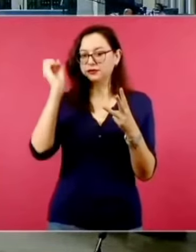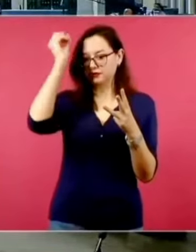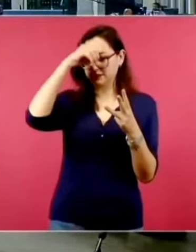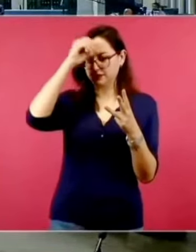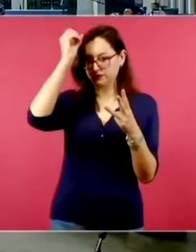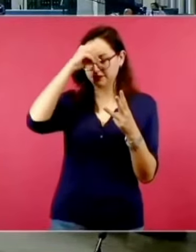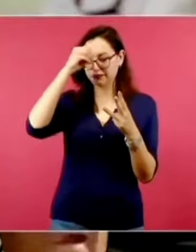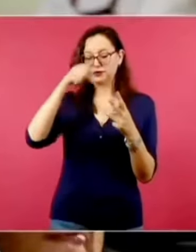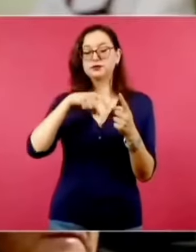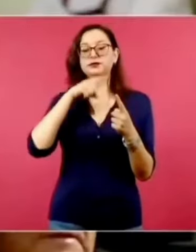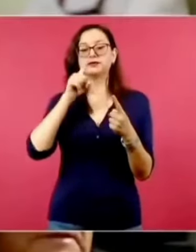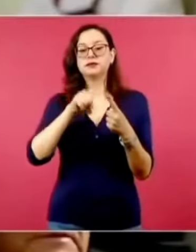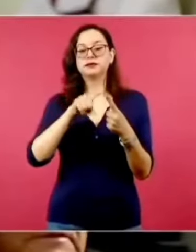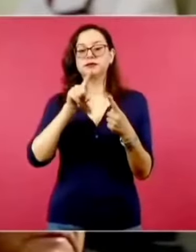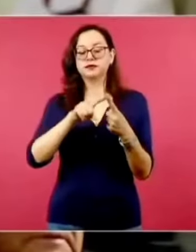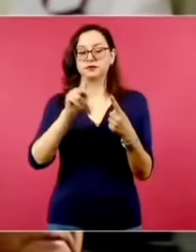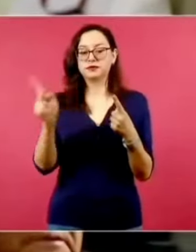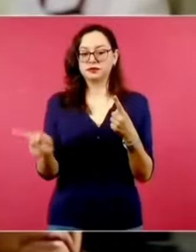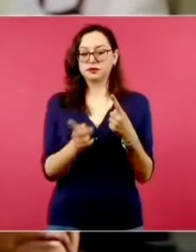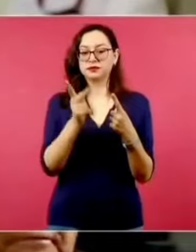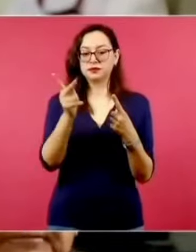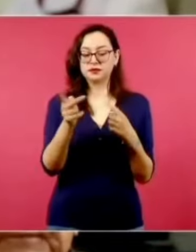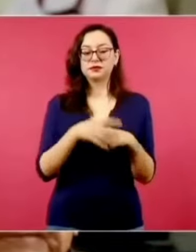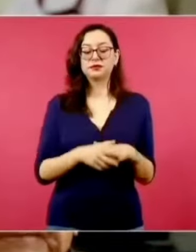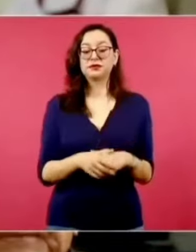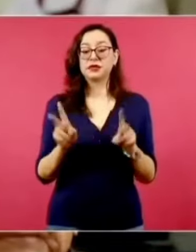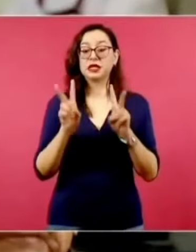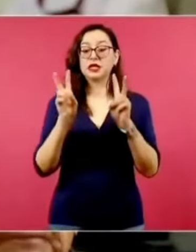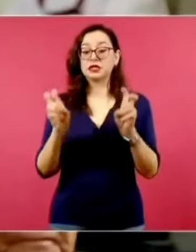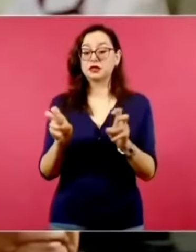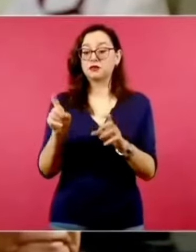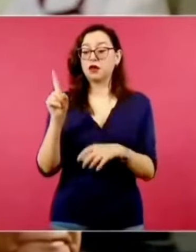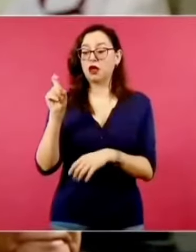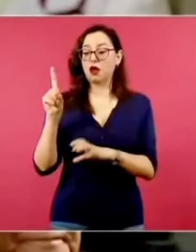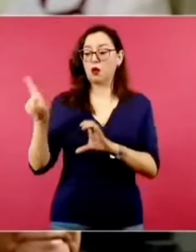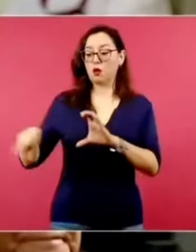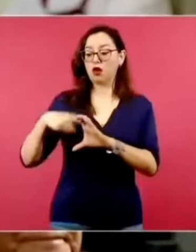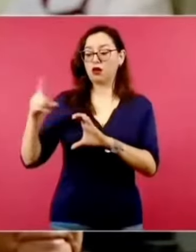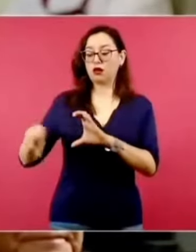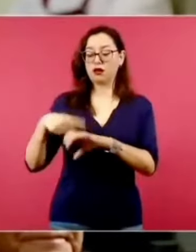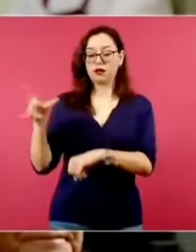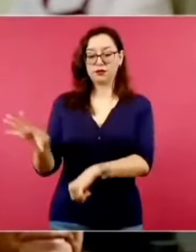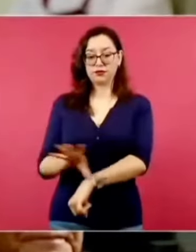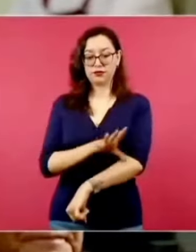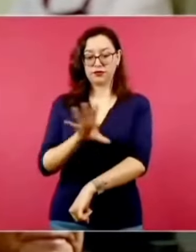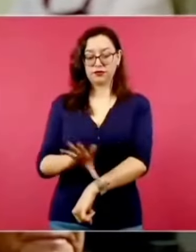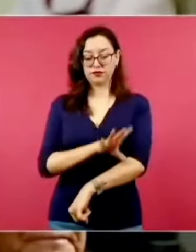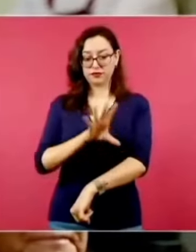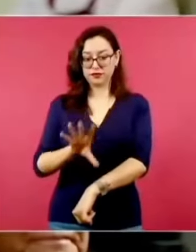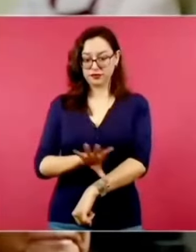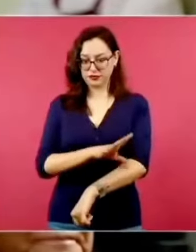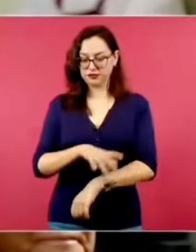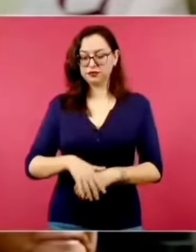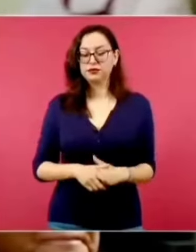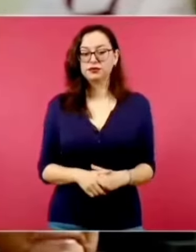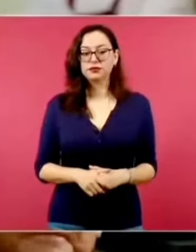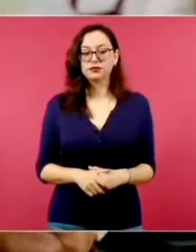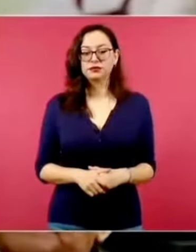pregunta se refiere a las hidroeléctricas el año pasado en comparación con